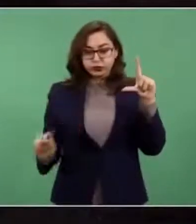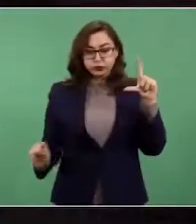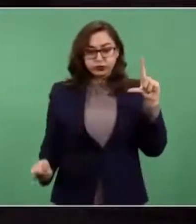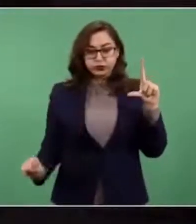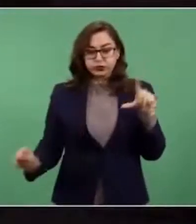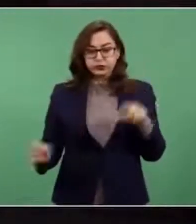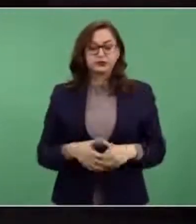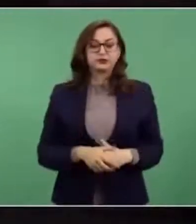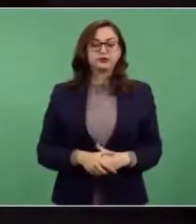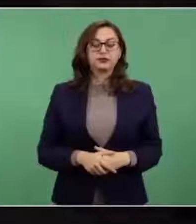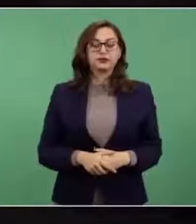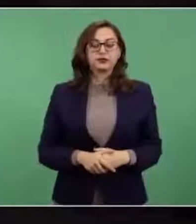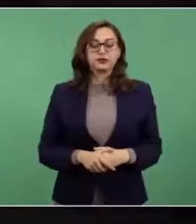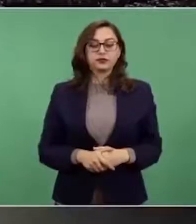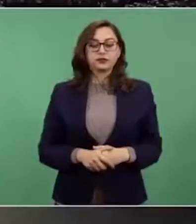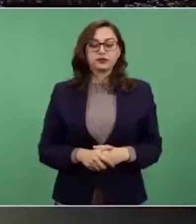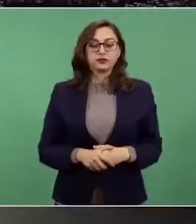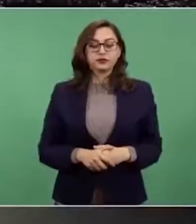nacional.